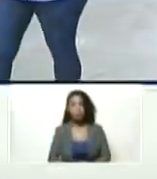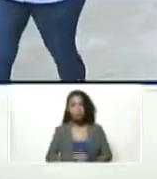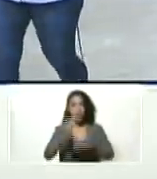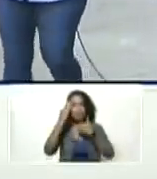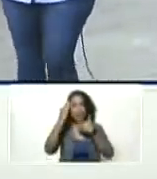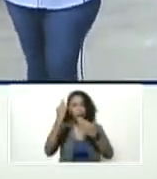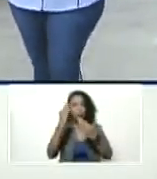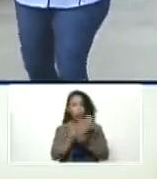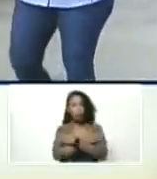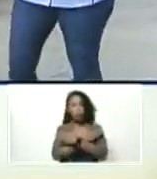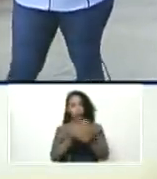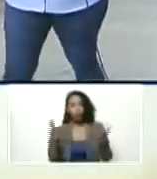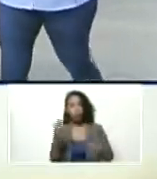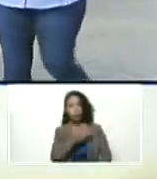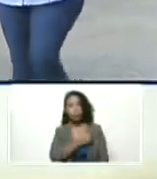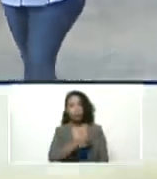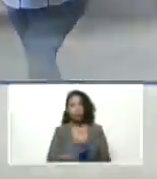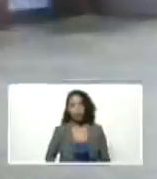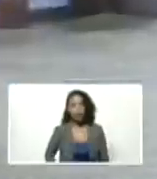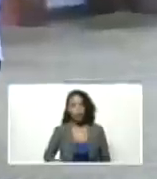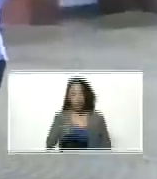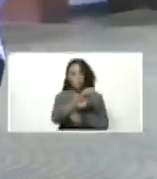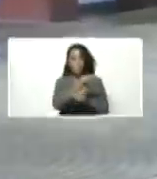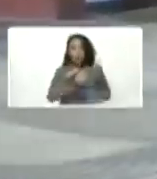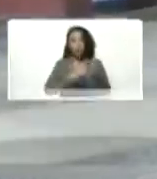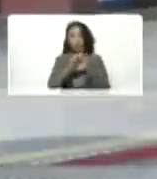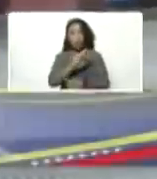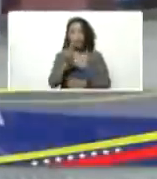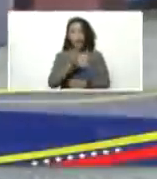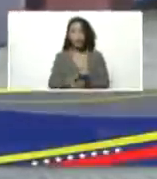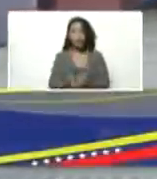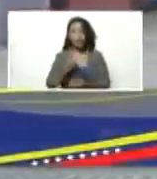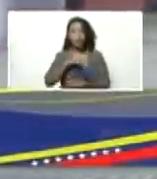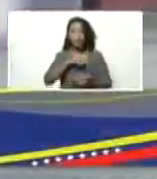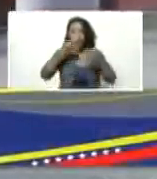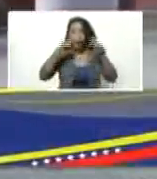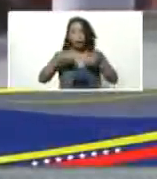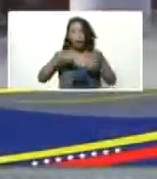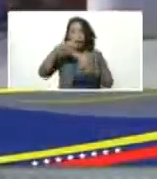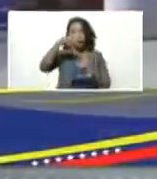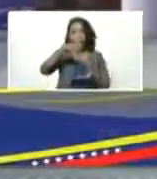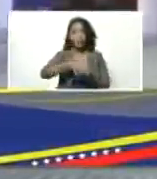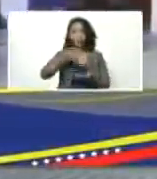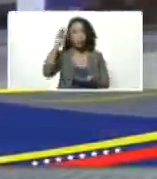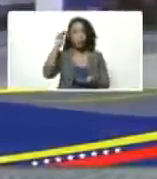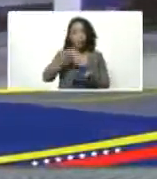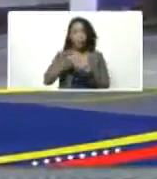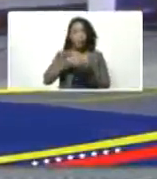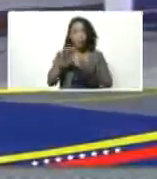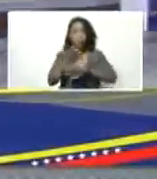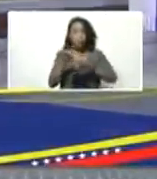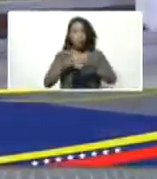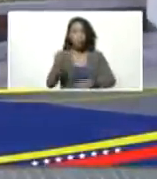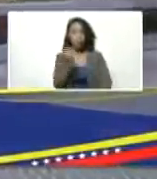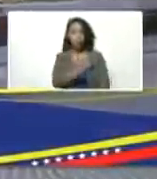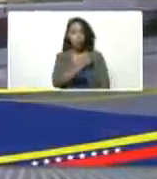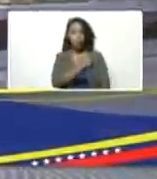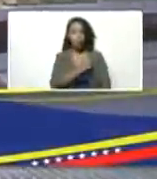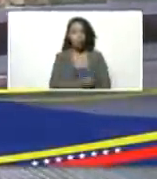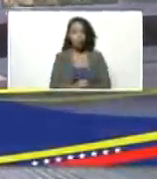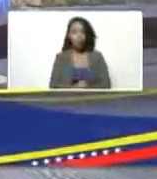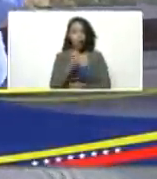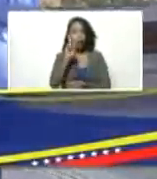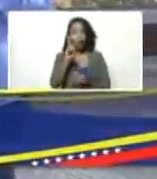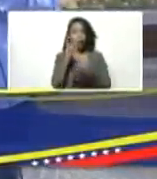Saludos solidarios, presidente, vicepresidenta. Estamos acá desde el estado Miranda, municipio Chacao, en uno